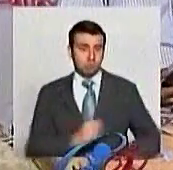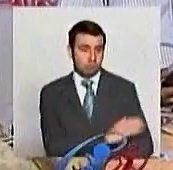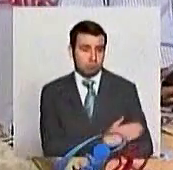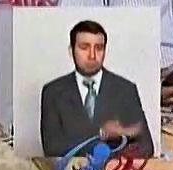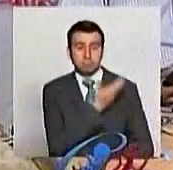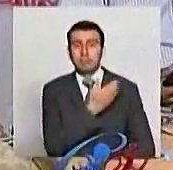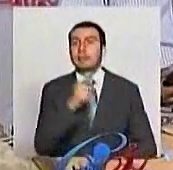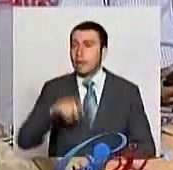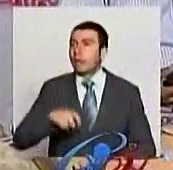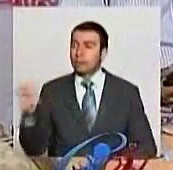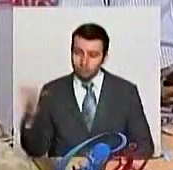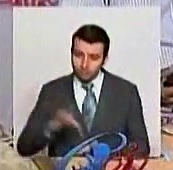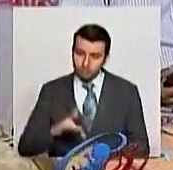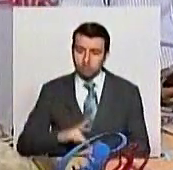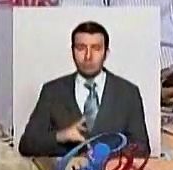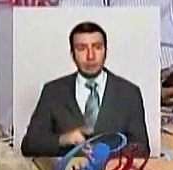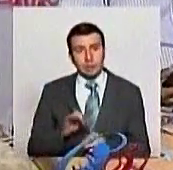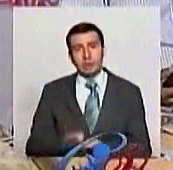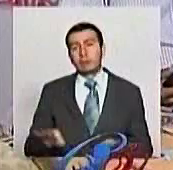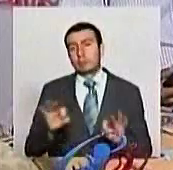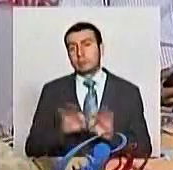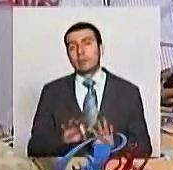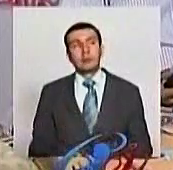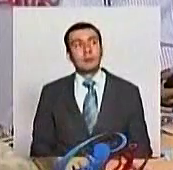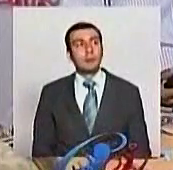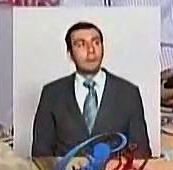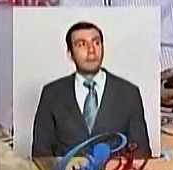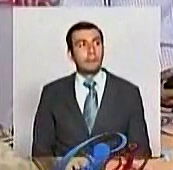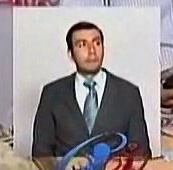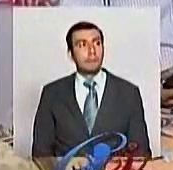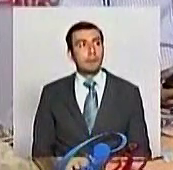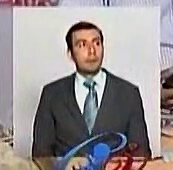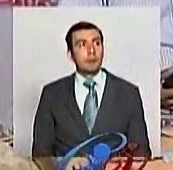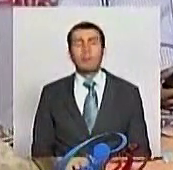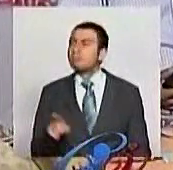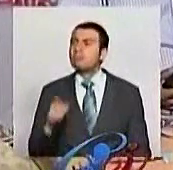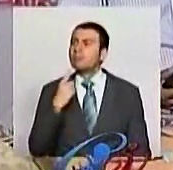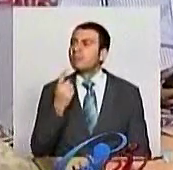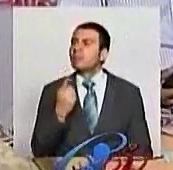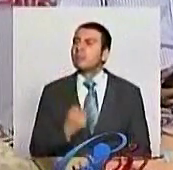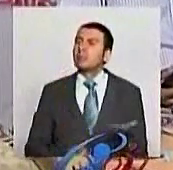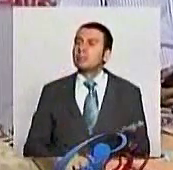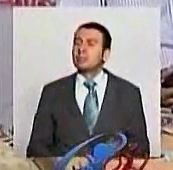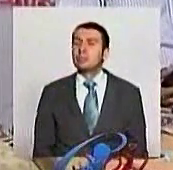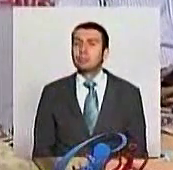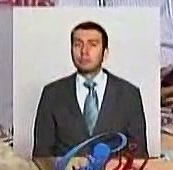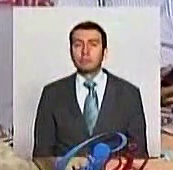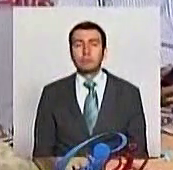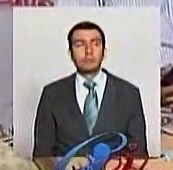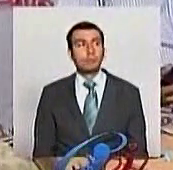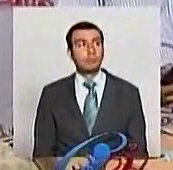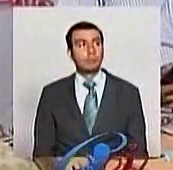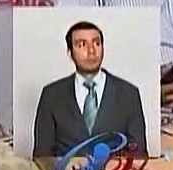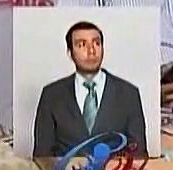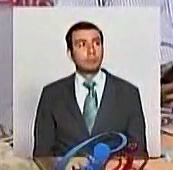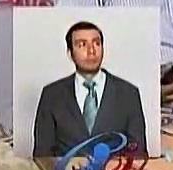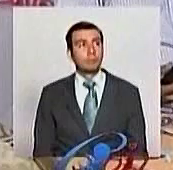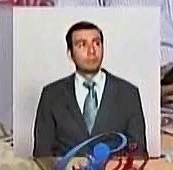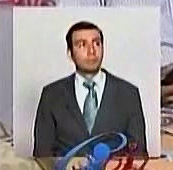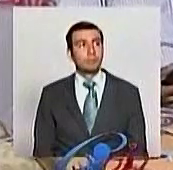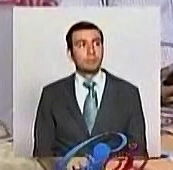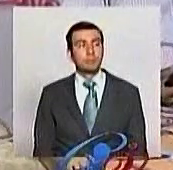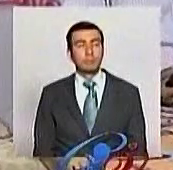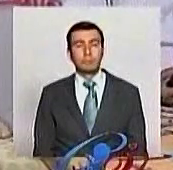tipo de exámenes. ¿Y qué salió? ¿Y qué salió? Bueno,